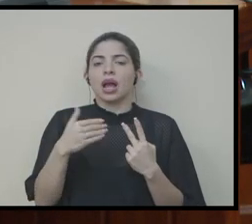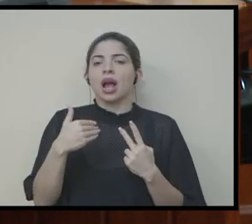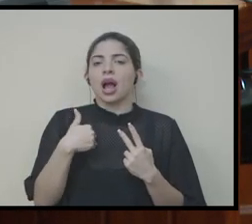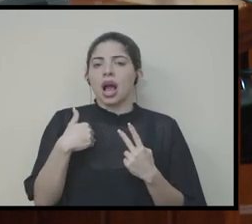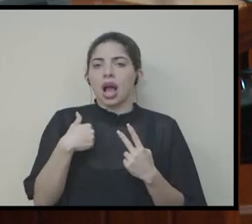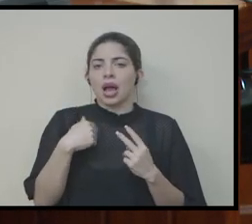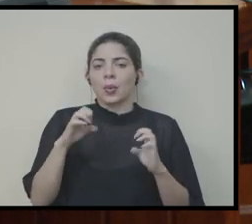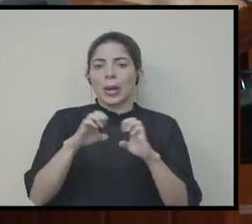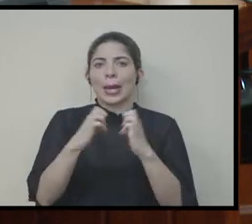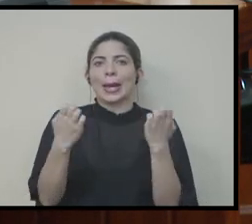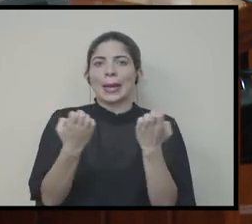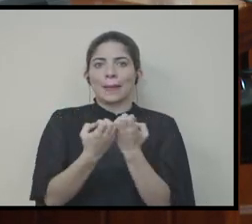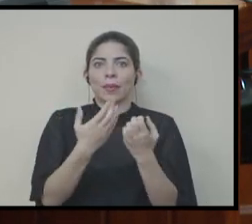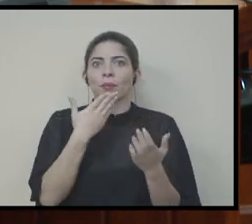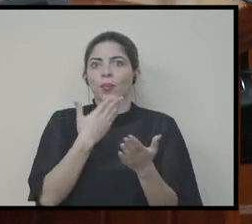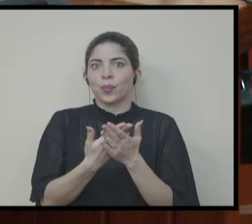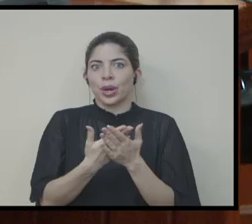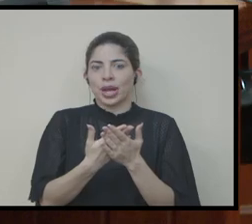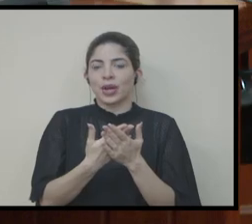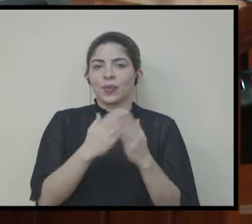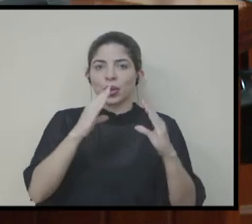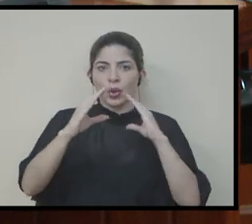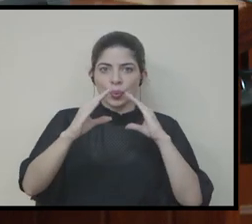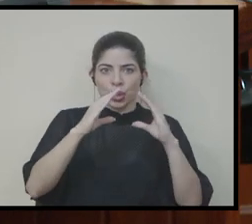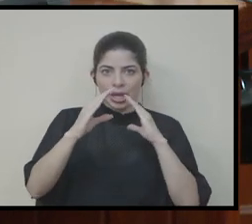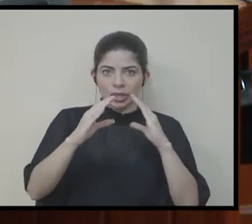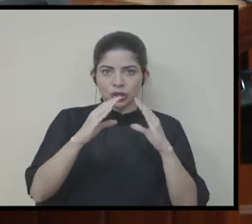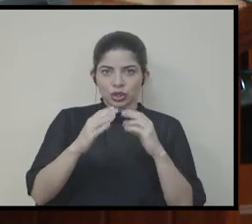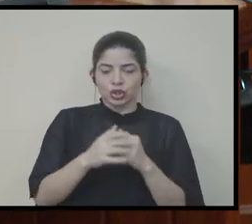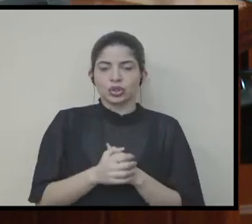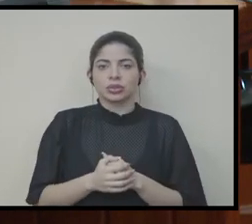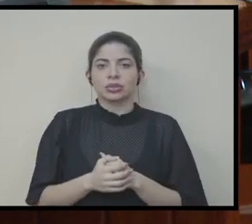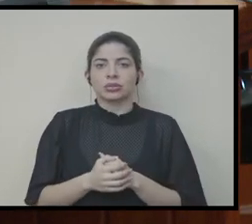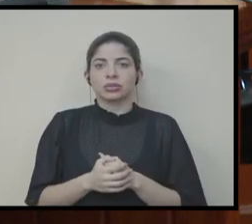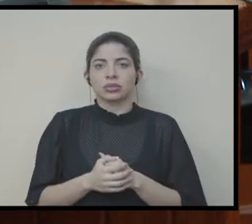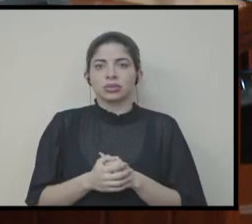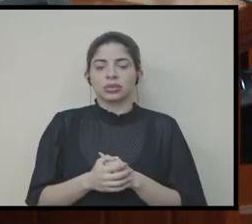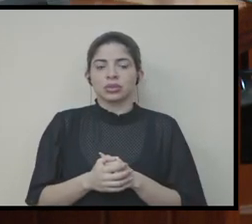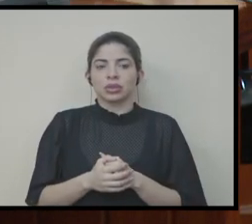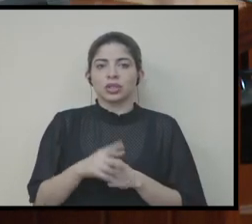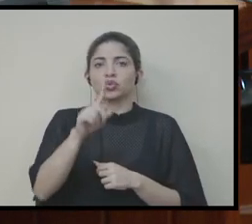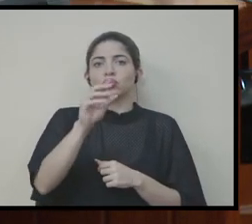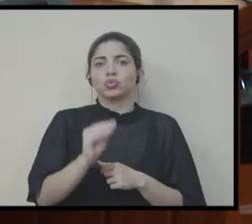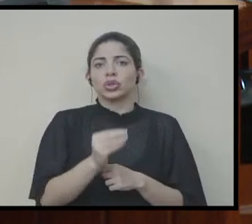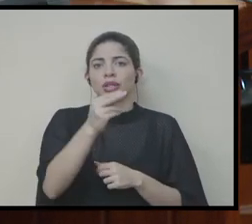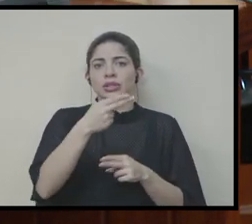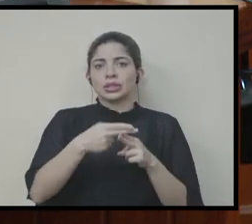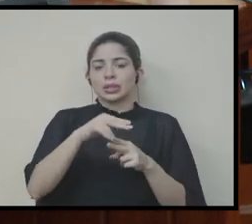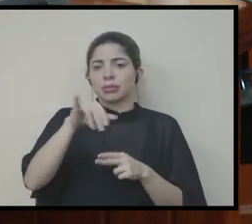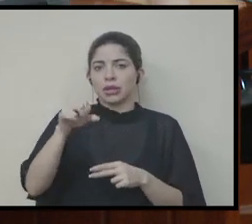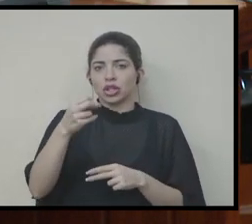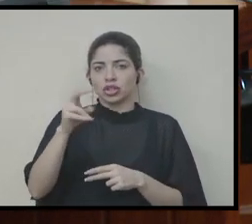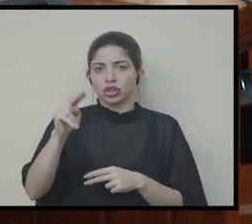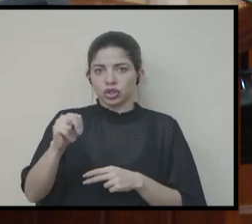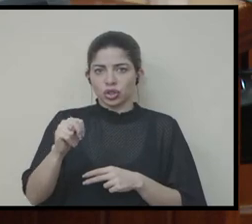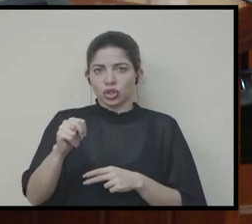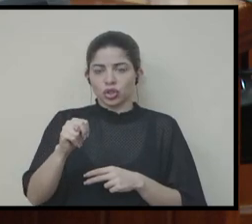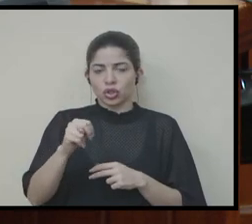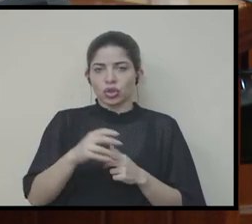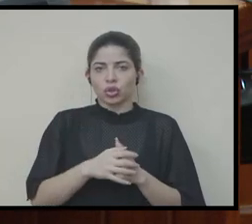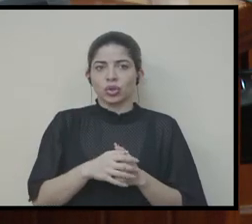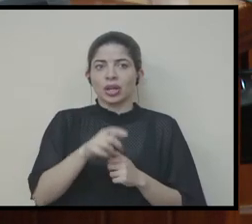tenemos un equipo súper bueno de la parte de comunicación, que es un muchacho que se llama John, que